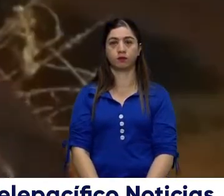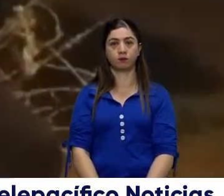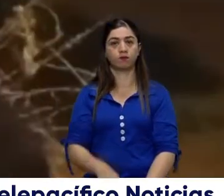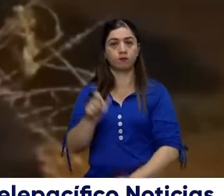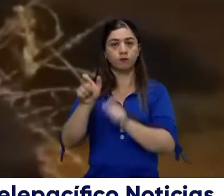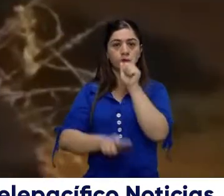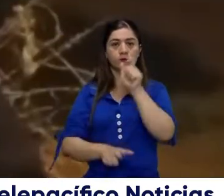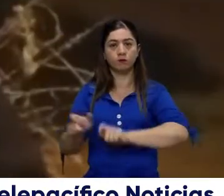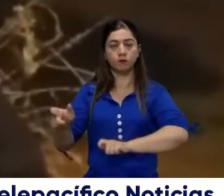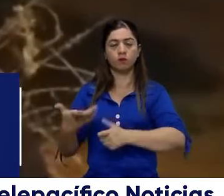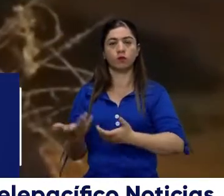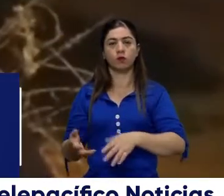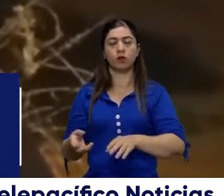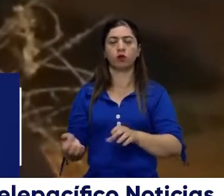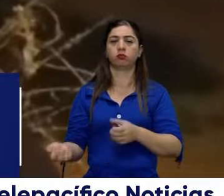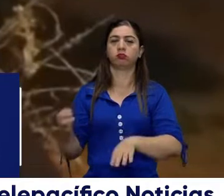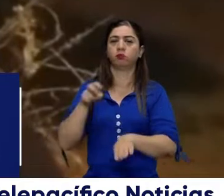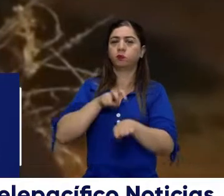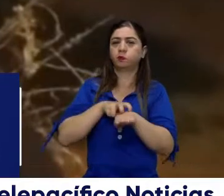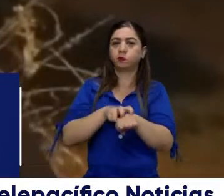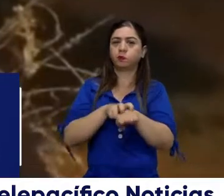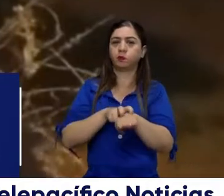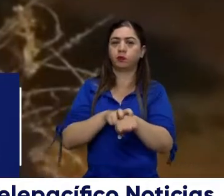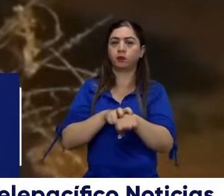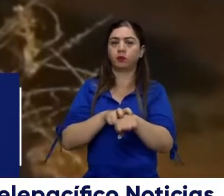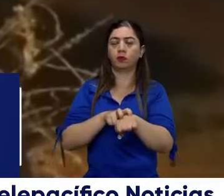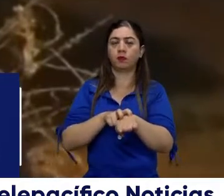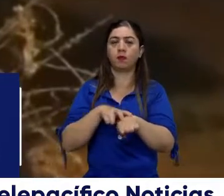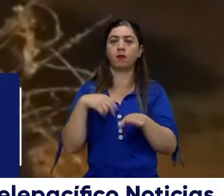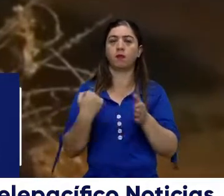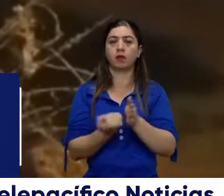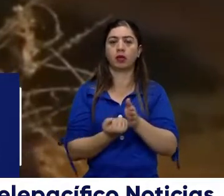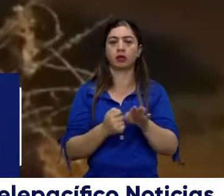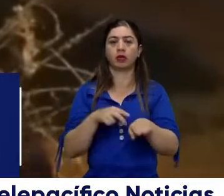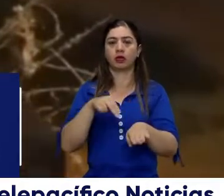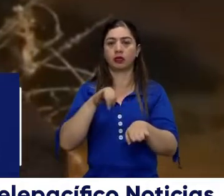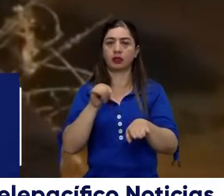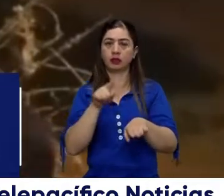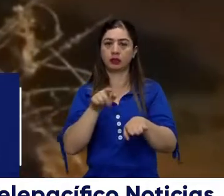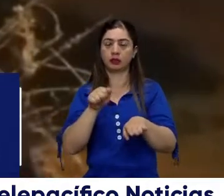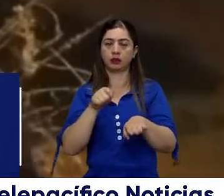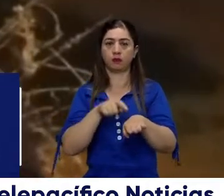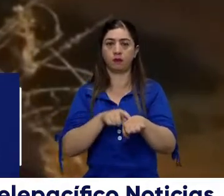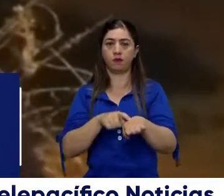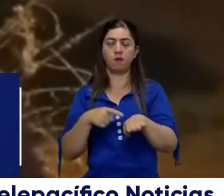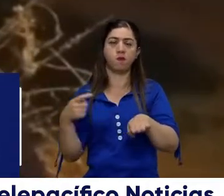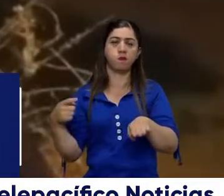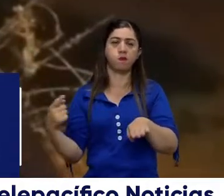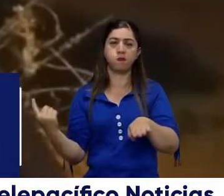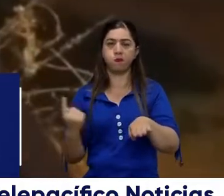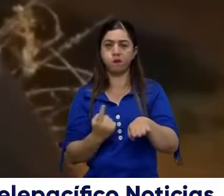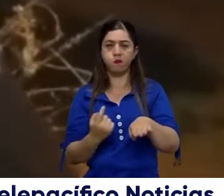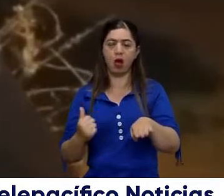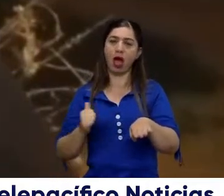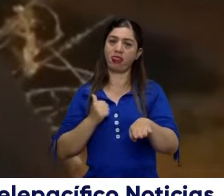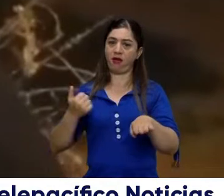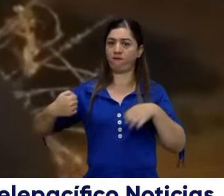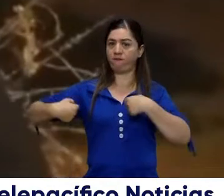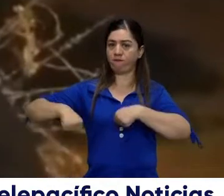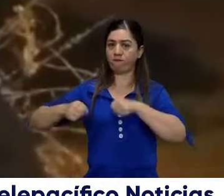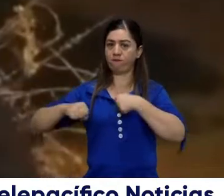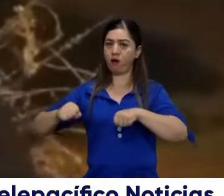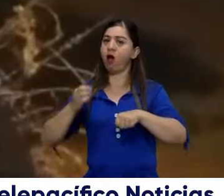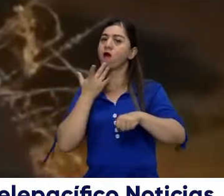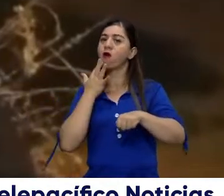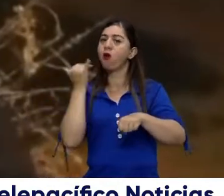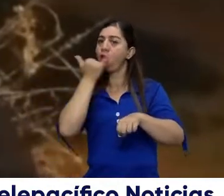Estas personas se movilizaban en un vehículo marca Nissan. Estas personas fueron agredidas por un sujeto que se movilizaba en una motocicleta color